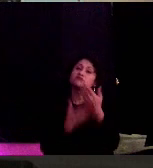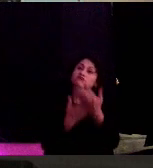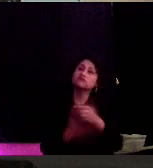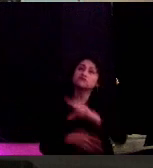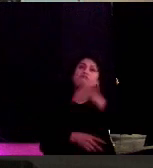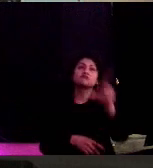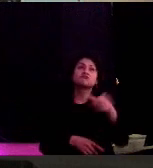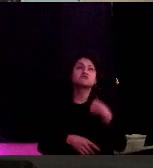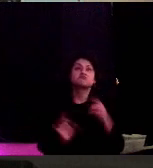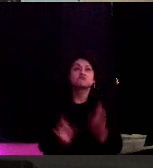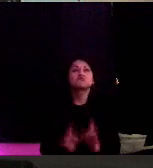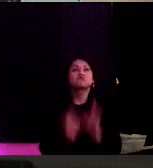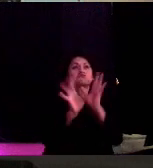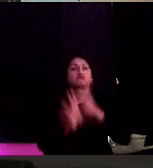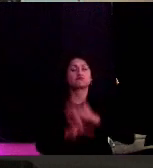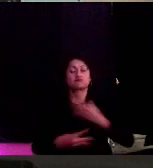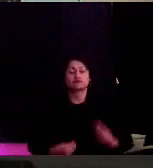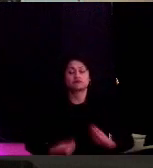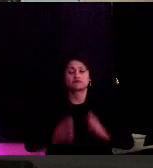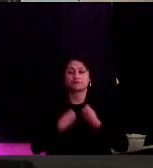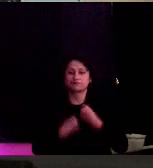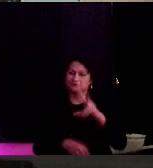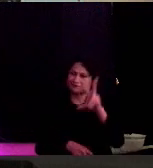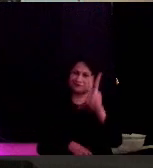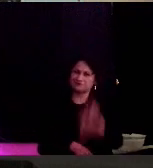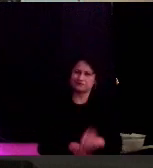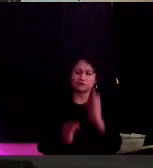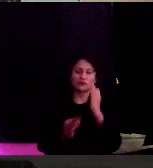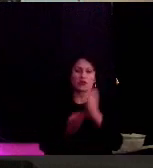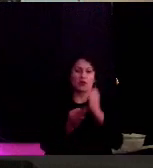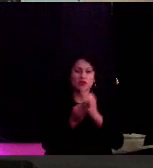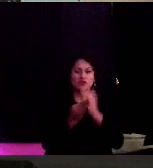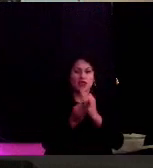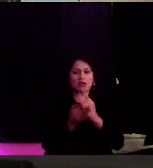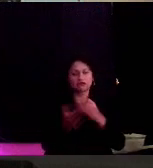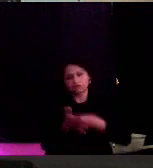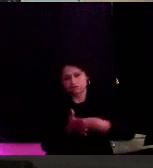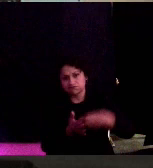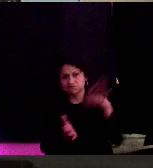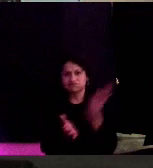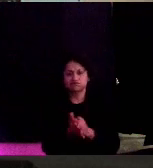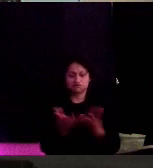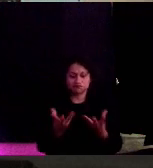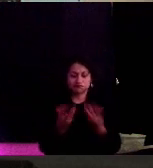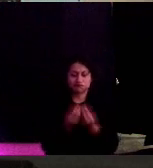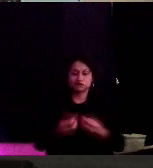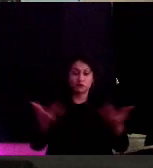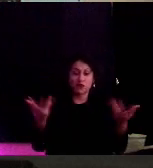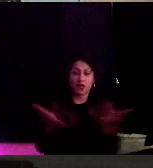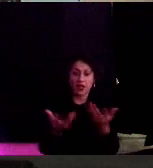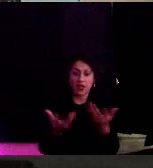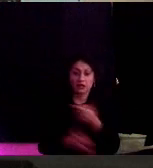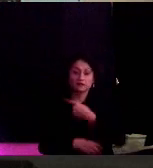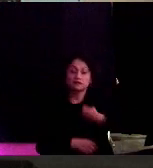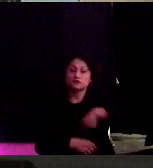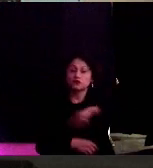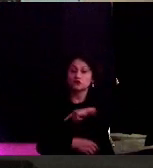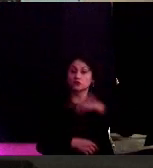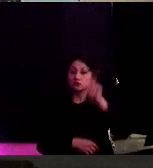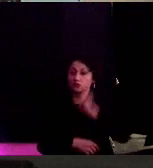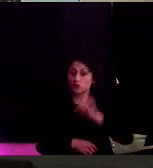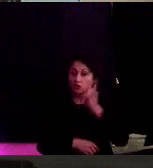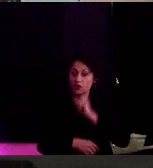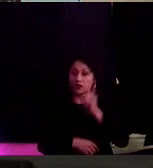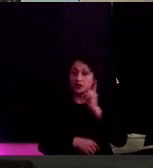de ese tipo de violencias para atrevernos a hacer algo. Decididas y mujeres